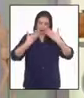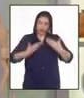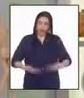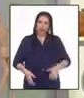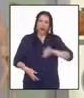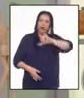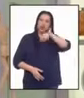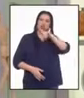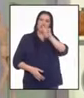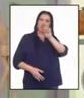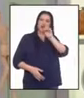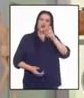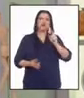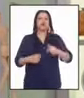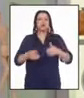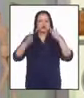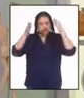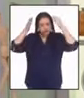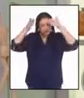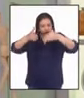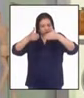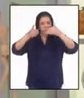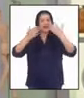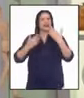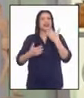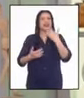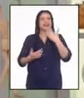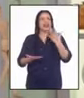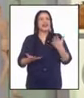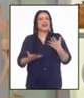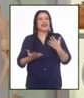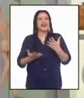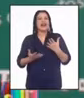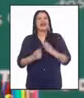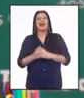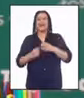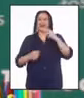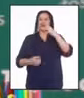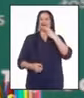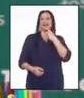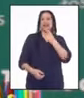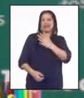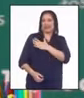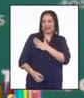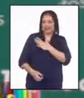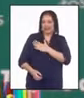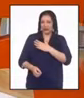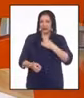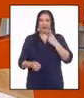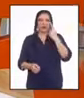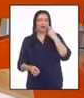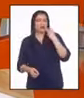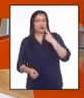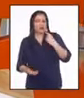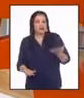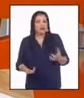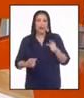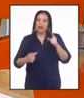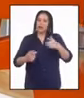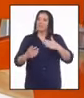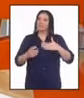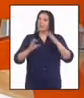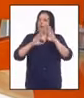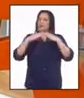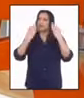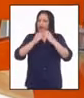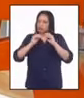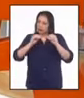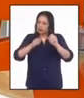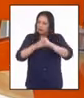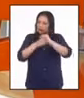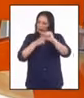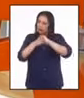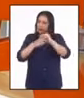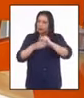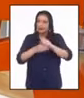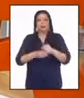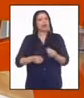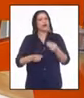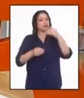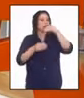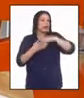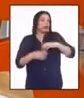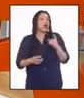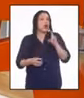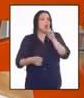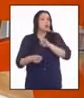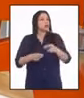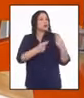Béjar y este programa está dirigido a nuestra hinchada de quinto de secundaria. Les cuento que con mi familia estuvimos poniendo en práctica el ahorro de